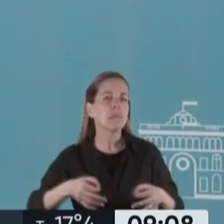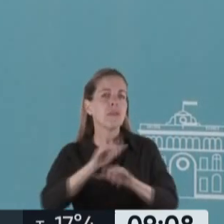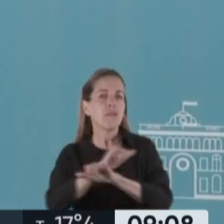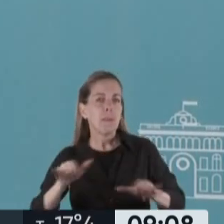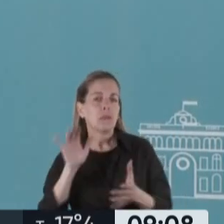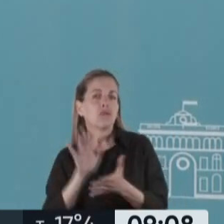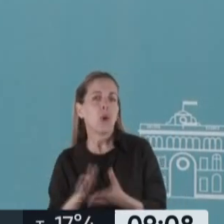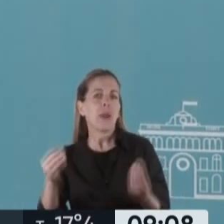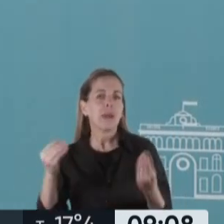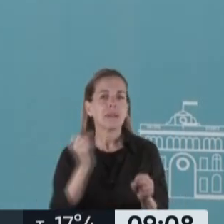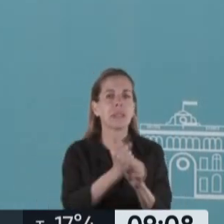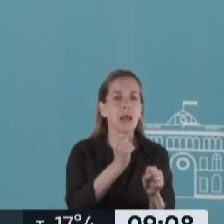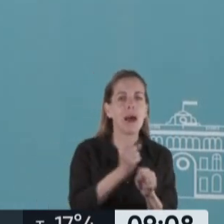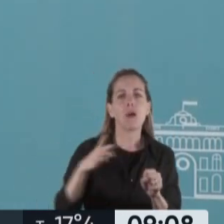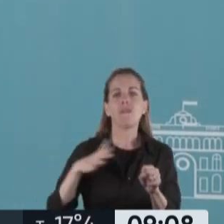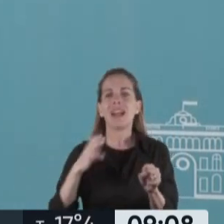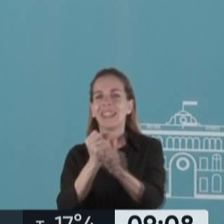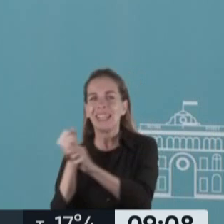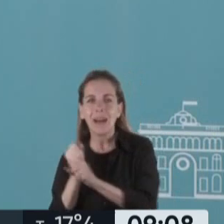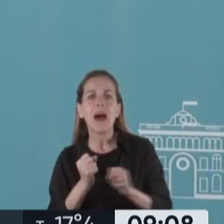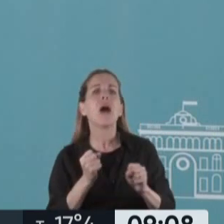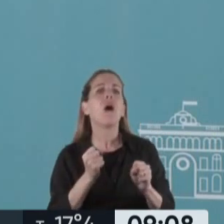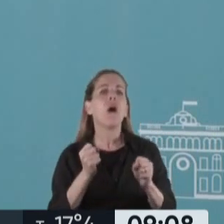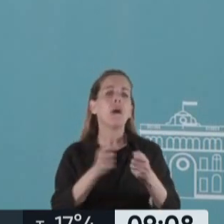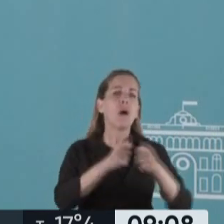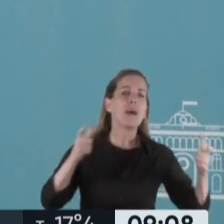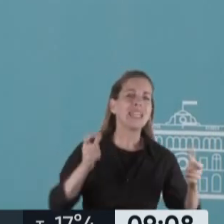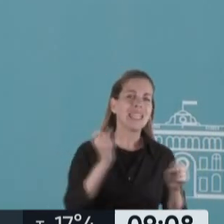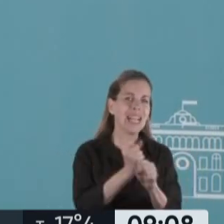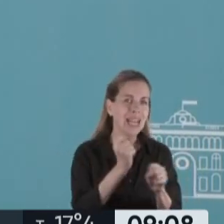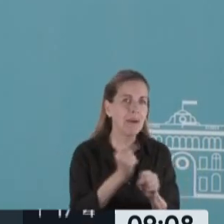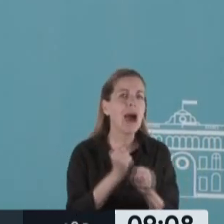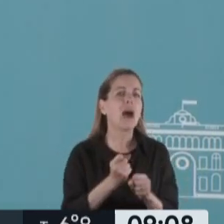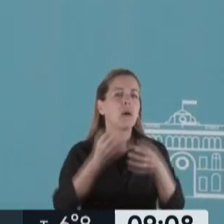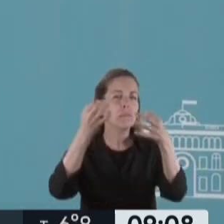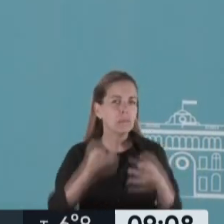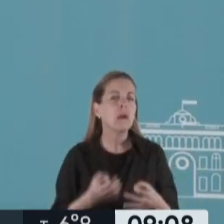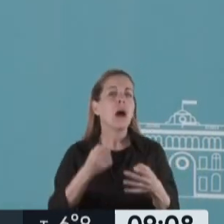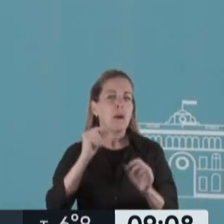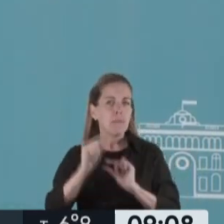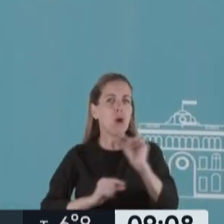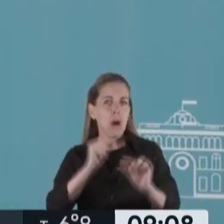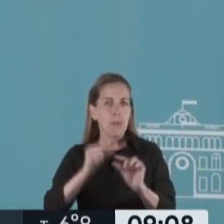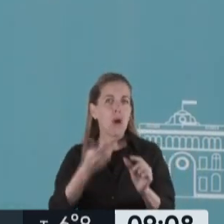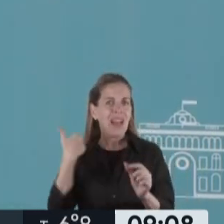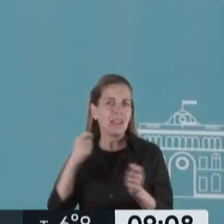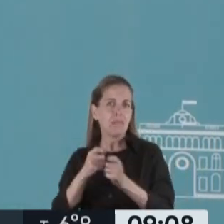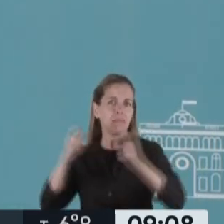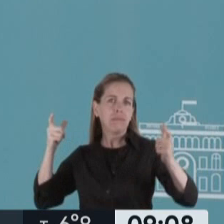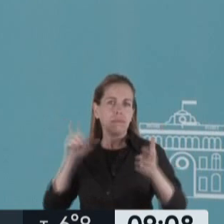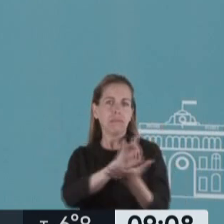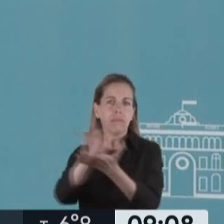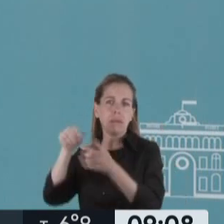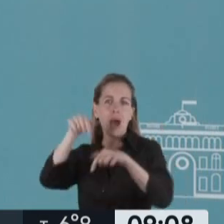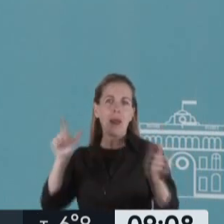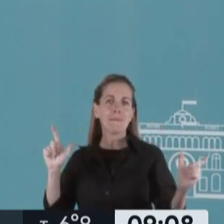que esperamos que sean de nuevo cifras históricas con respecto a cuánto viene bajando el desempleo en la Argentina. Este crecimiento del trabajo